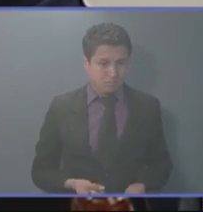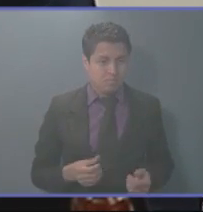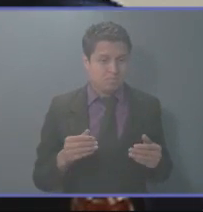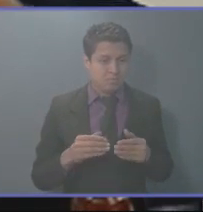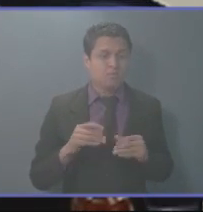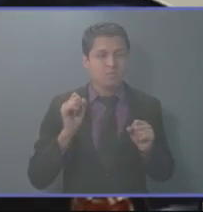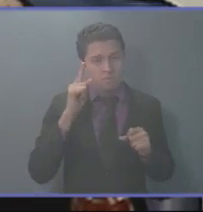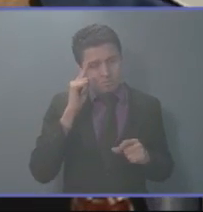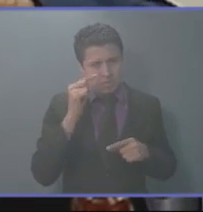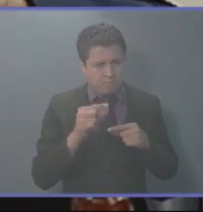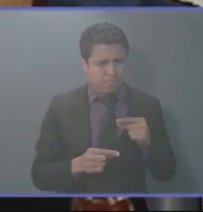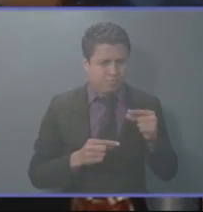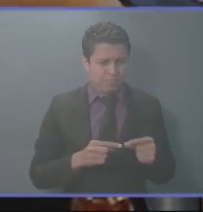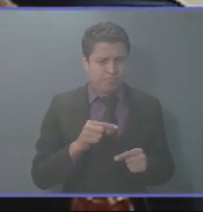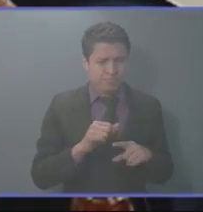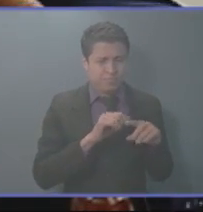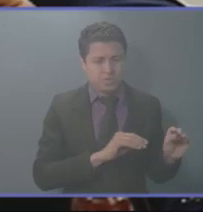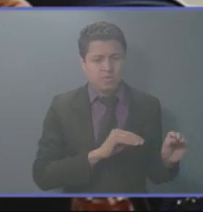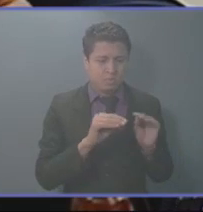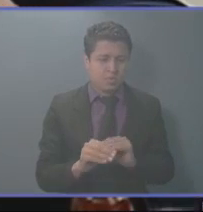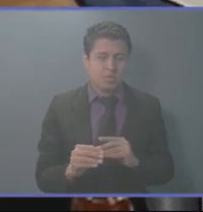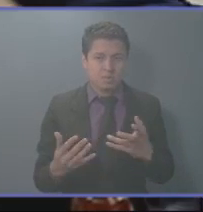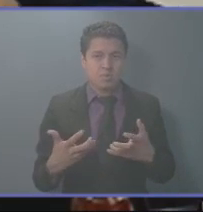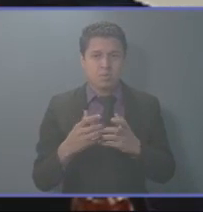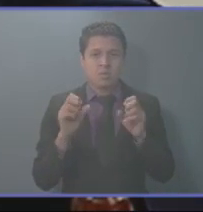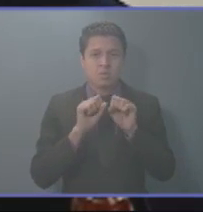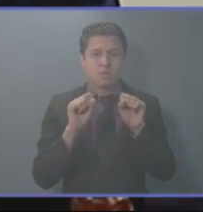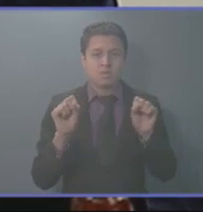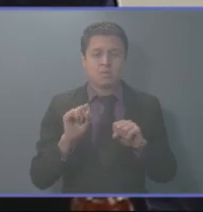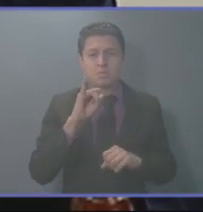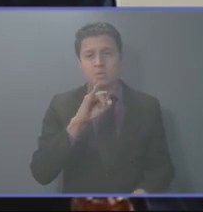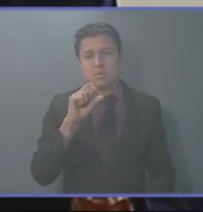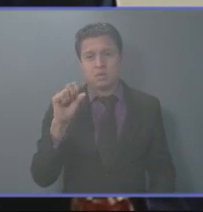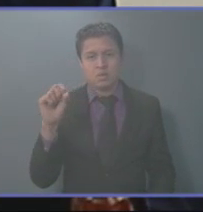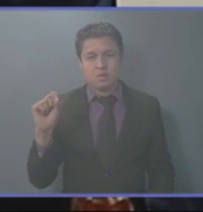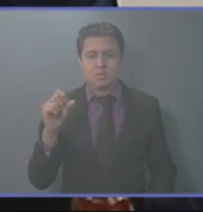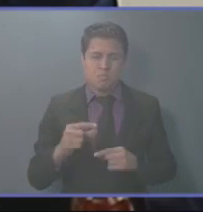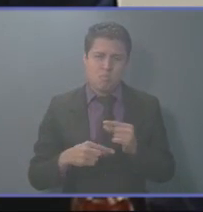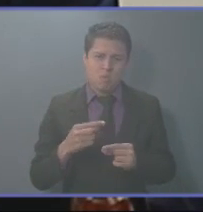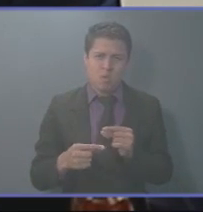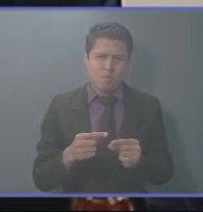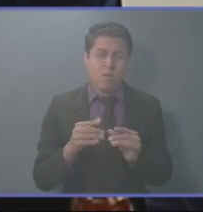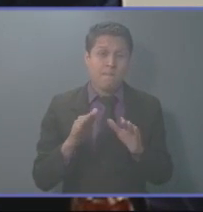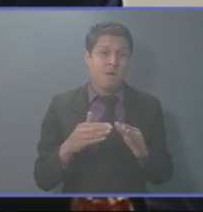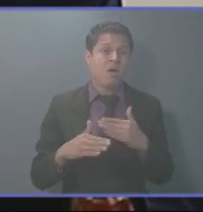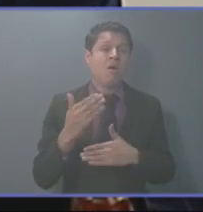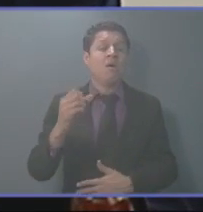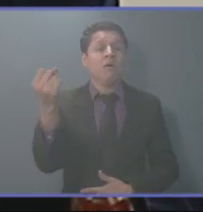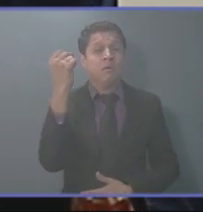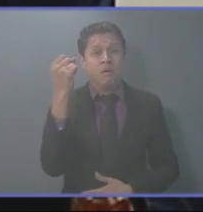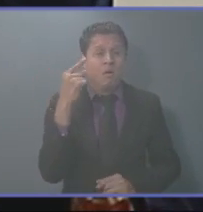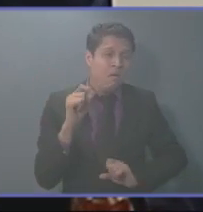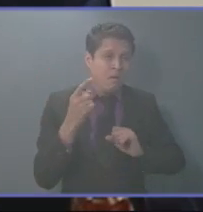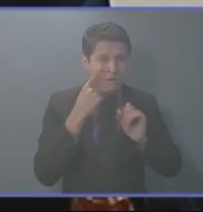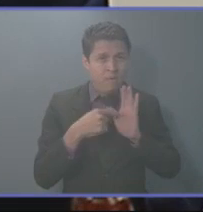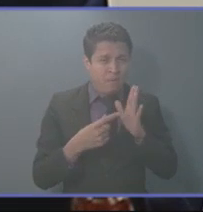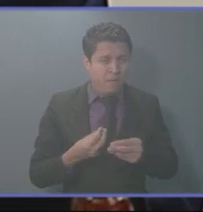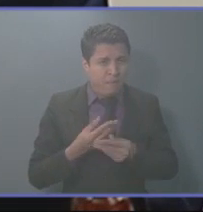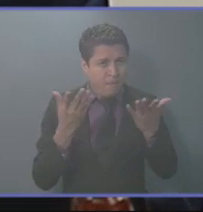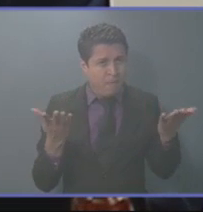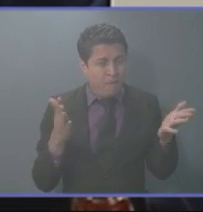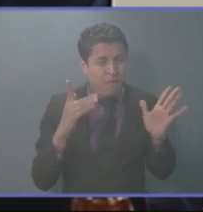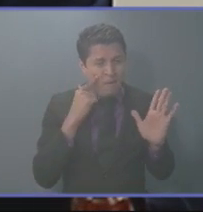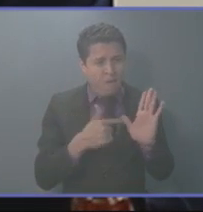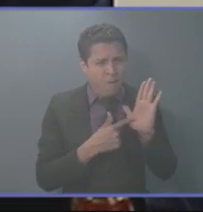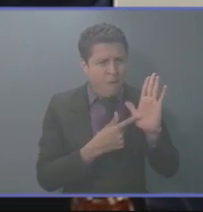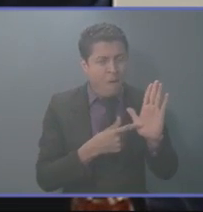ir implementando con el Seguro Social poco a poco. Pero es importante destacar que si